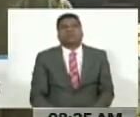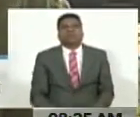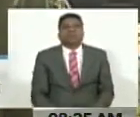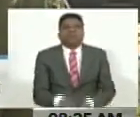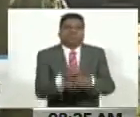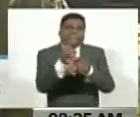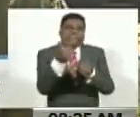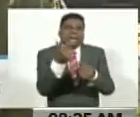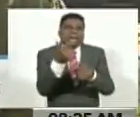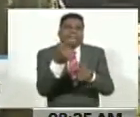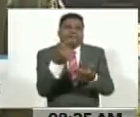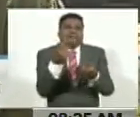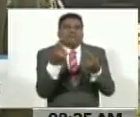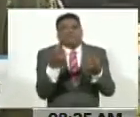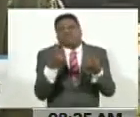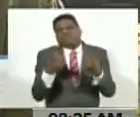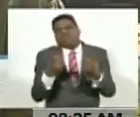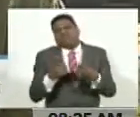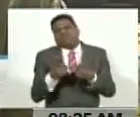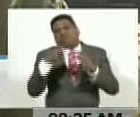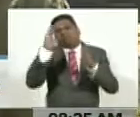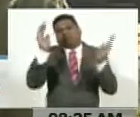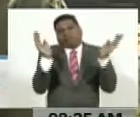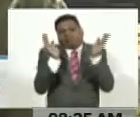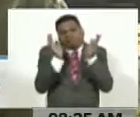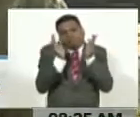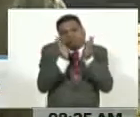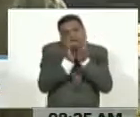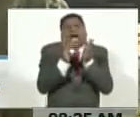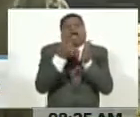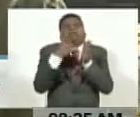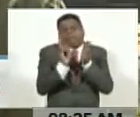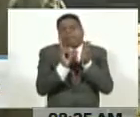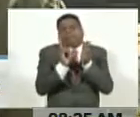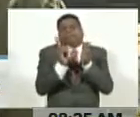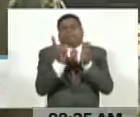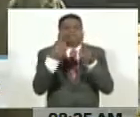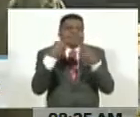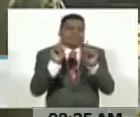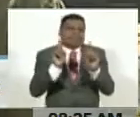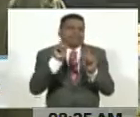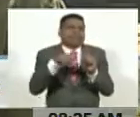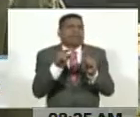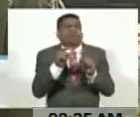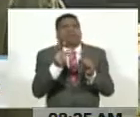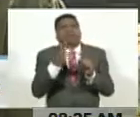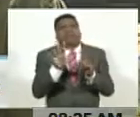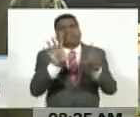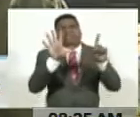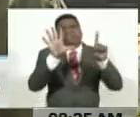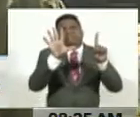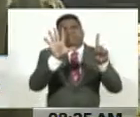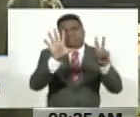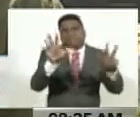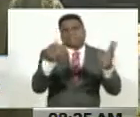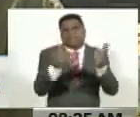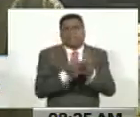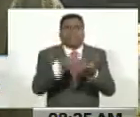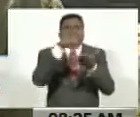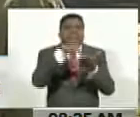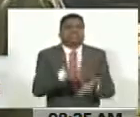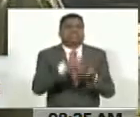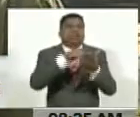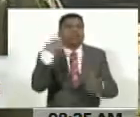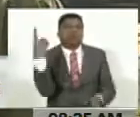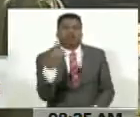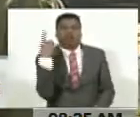esa pérdida proporcional del peso que le estoy comentando. También hay que desmontar las matrices, que debería pesar 7.000 kilos. Eso solamente lo pesan los